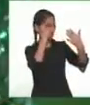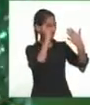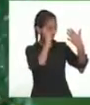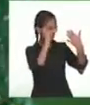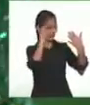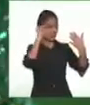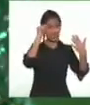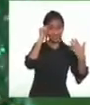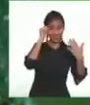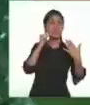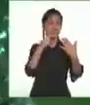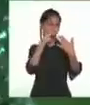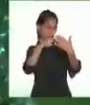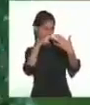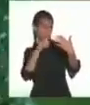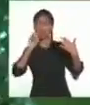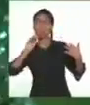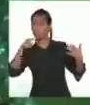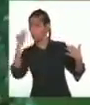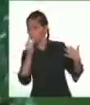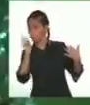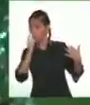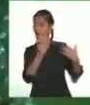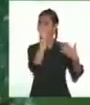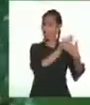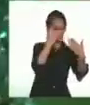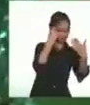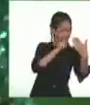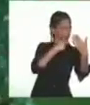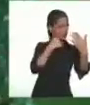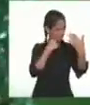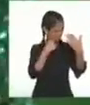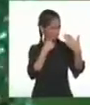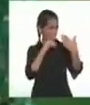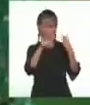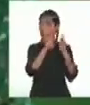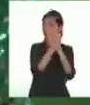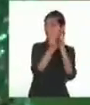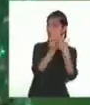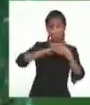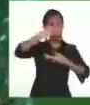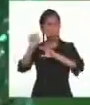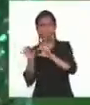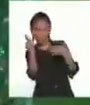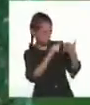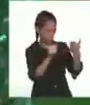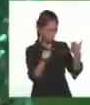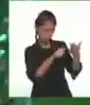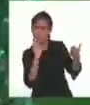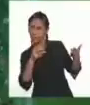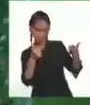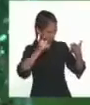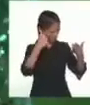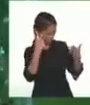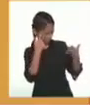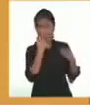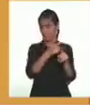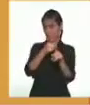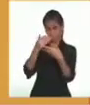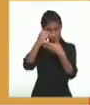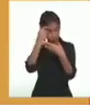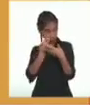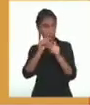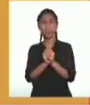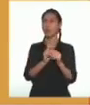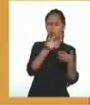deben verificar que las respuestas sean correctas. Revisen sus apuntes, sus libros, busquen en internet o pregunten a sus profesores. Hay muchas maneras de verificar la información.